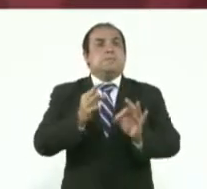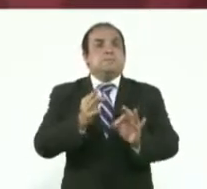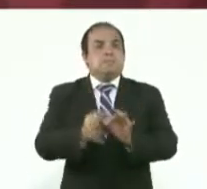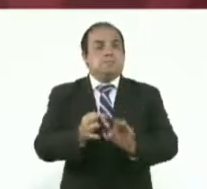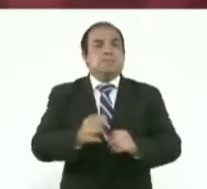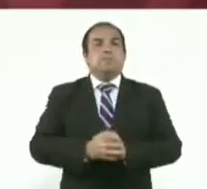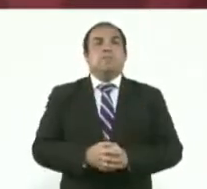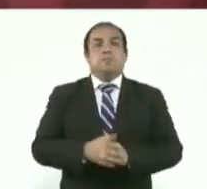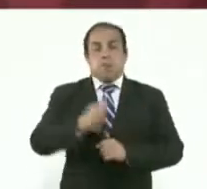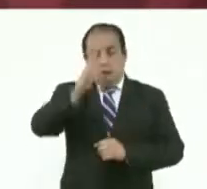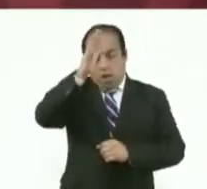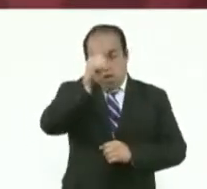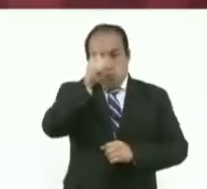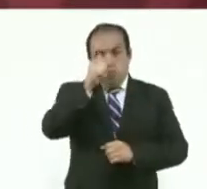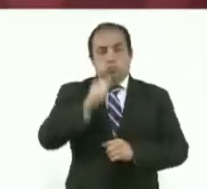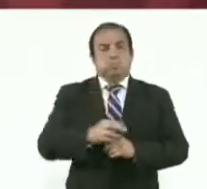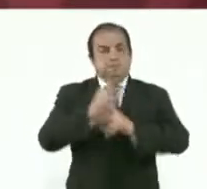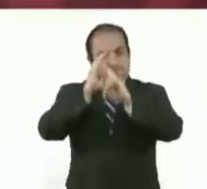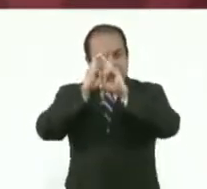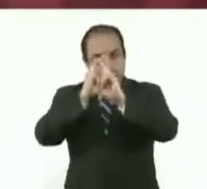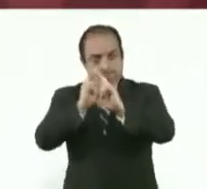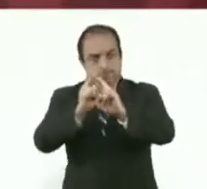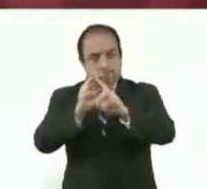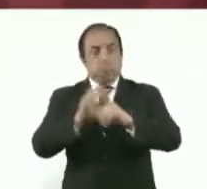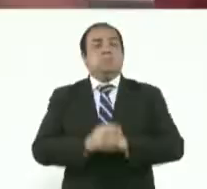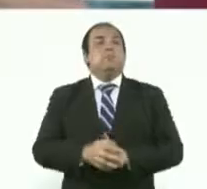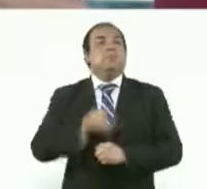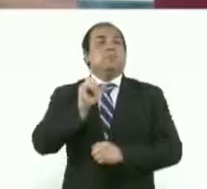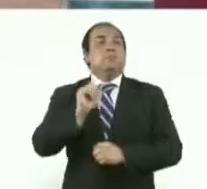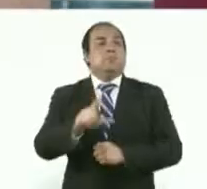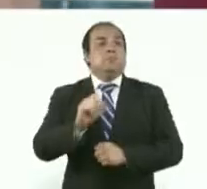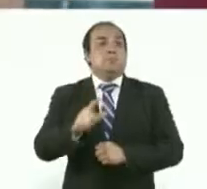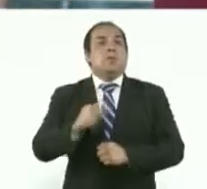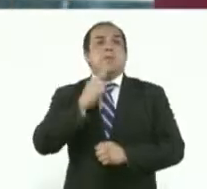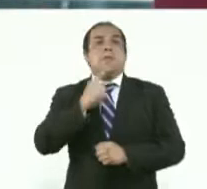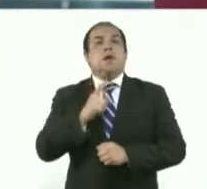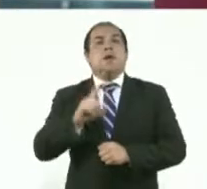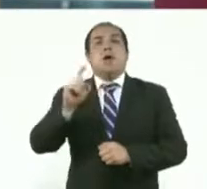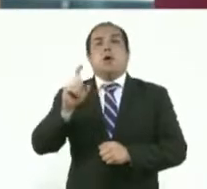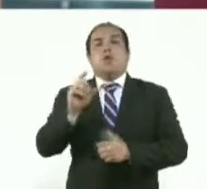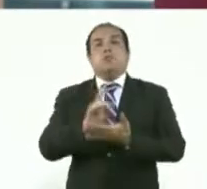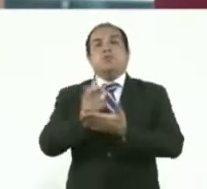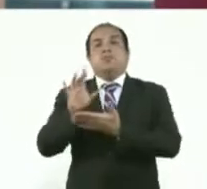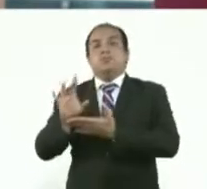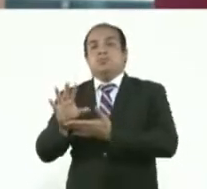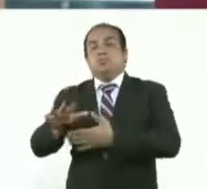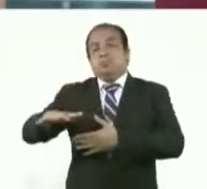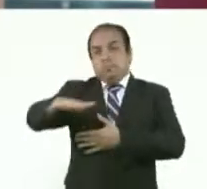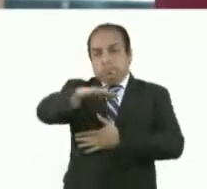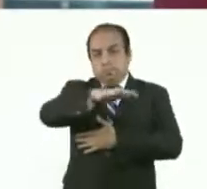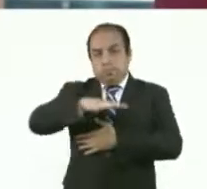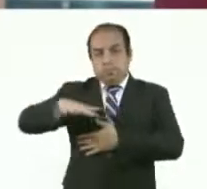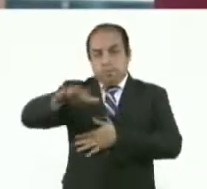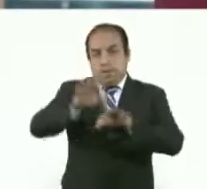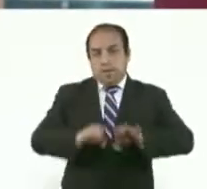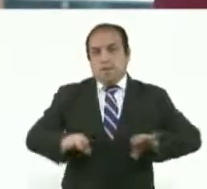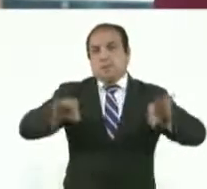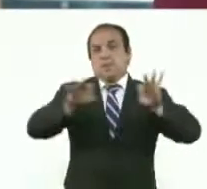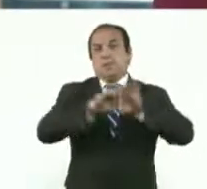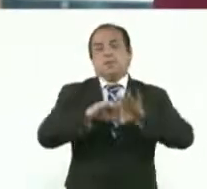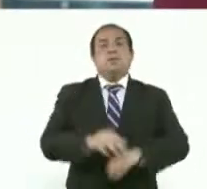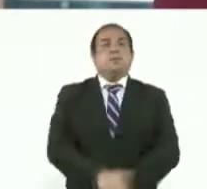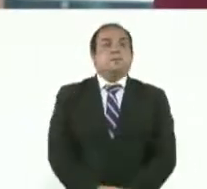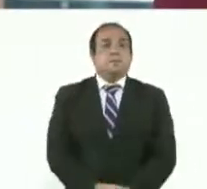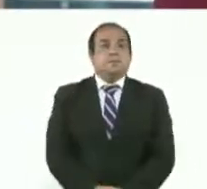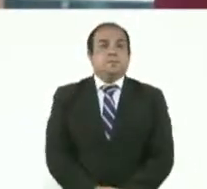cumplimiento de los acuerdos y que en efecto pues estemos mejorando el suministro de agua a toda esta zona tan importante. Y